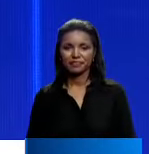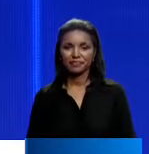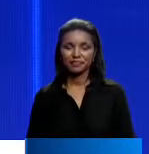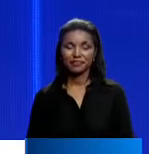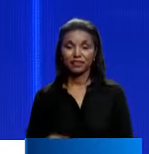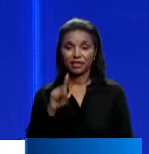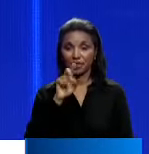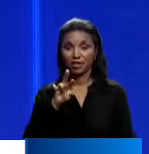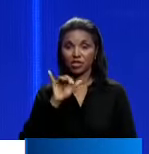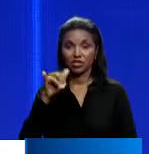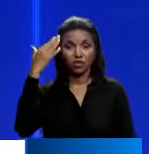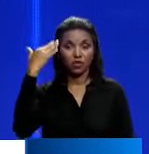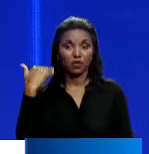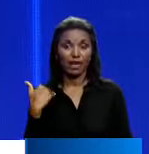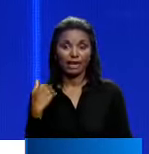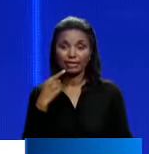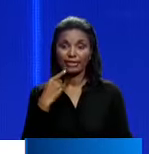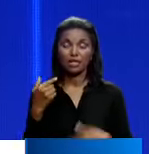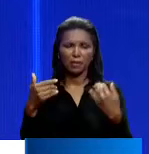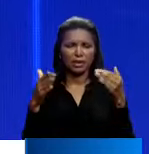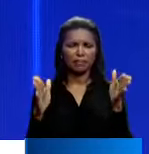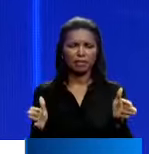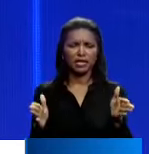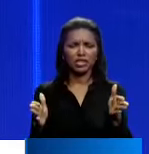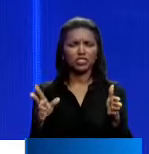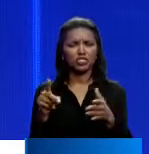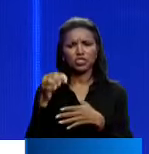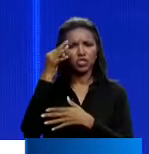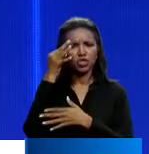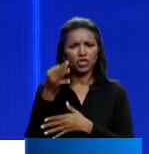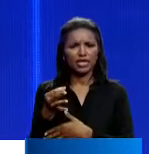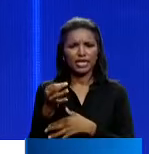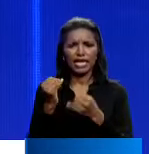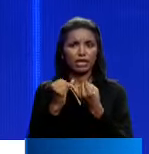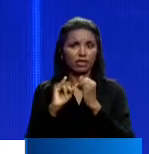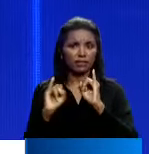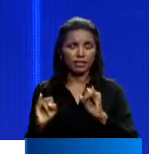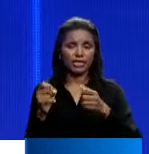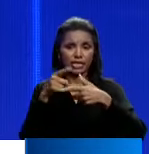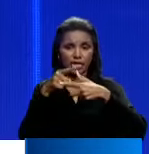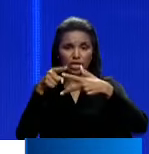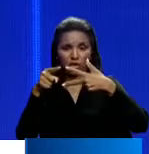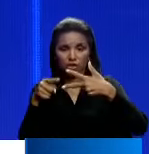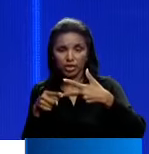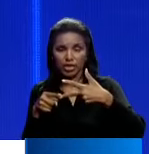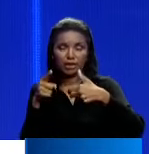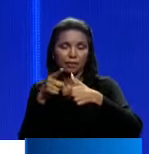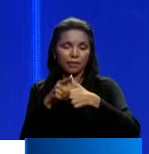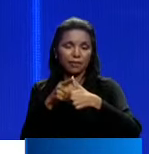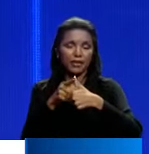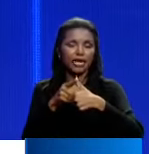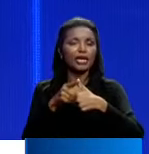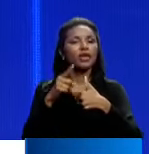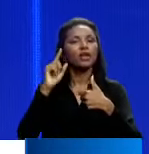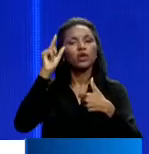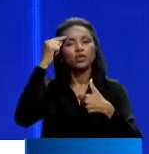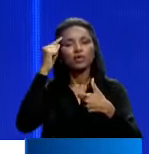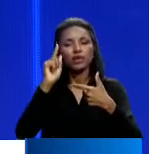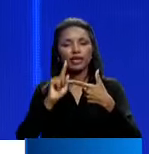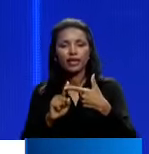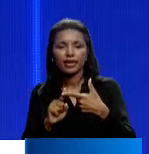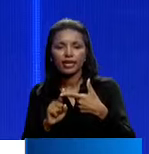panameños no creen que existe una verdadera independencia entre los tres órganos del Estado: ejecutivo, legislativo y